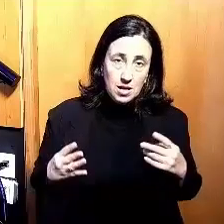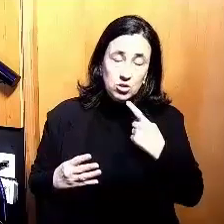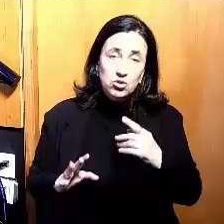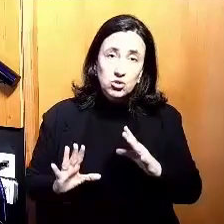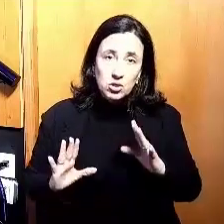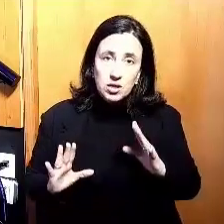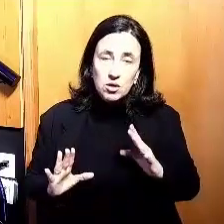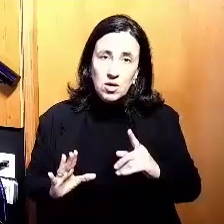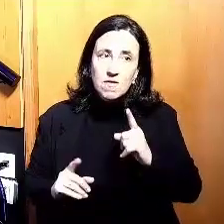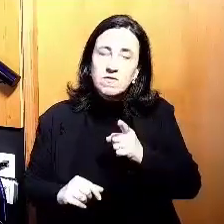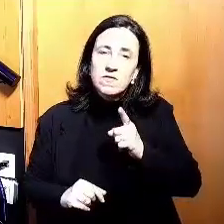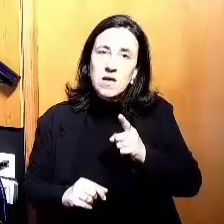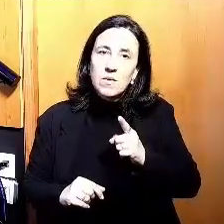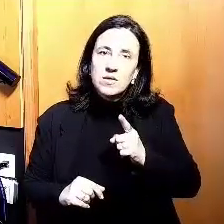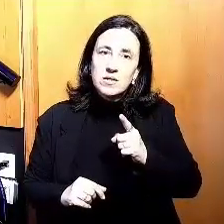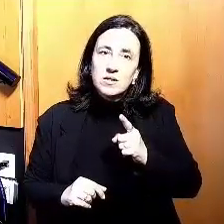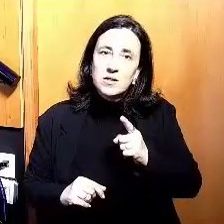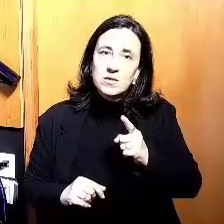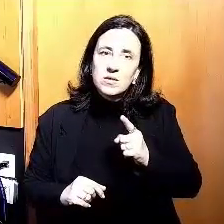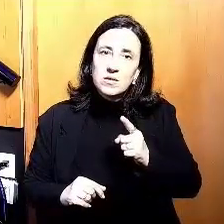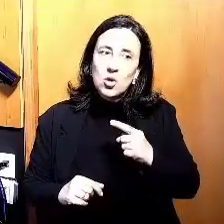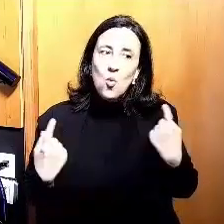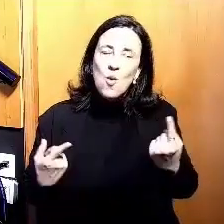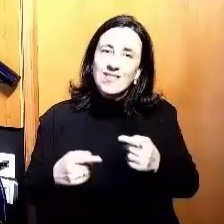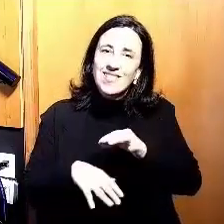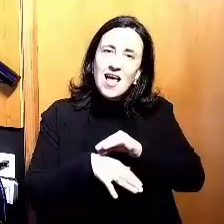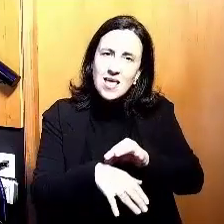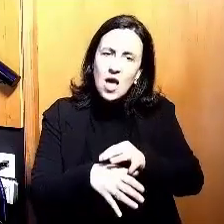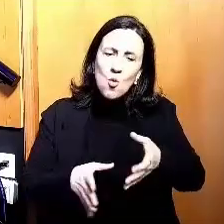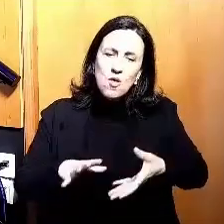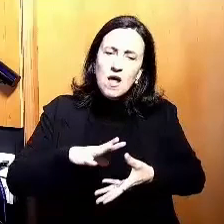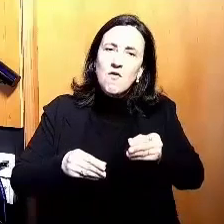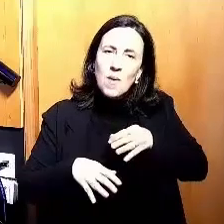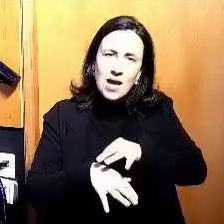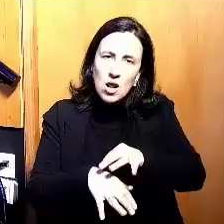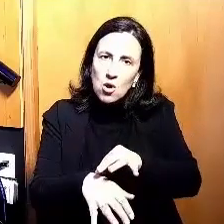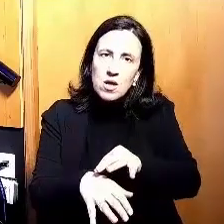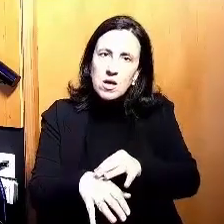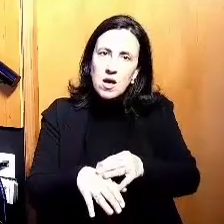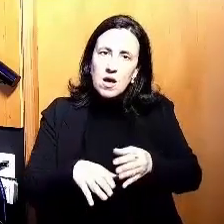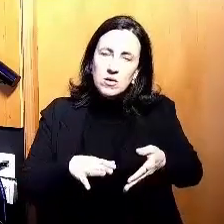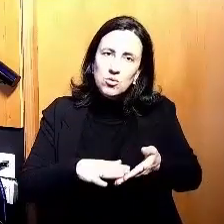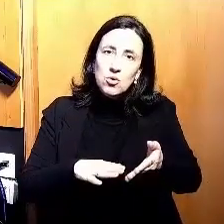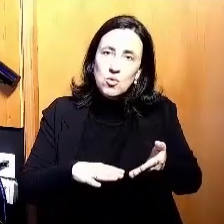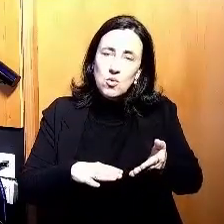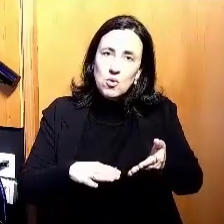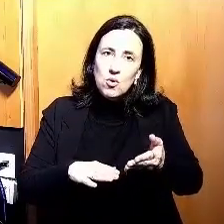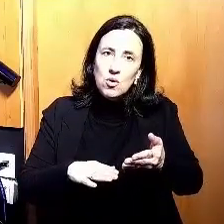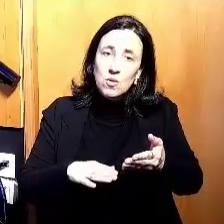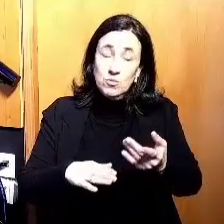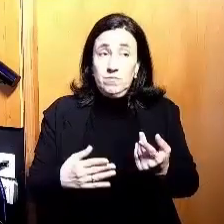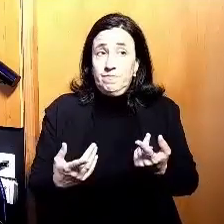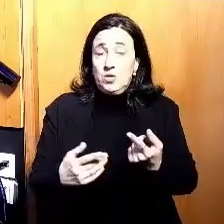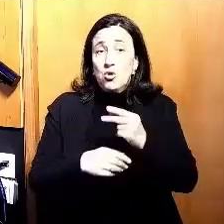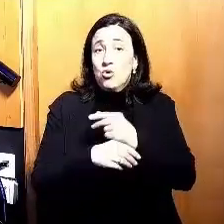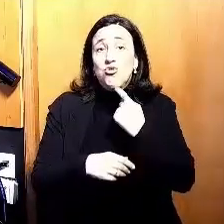que tiene que ser como nuestra ruta que nos guíe, porque nada, si no, de nada